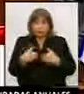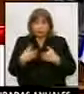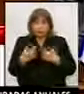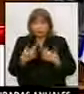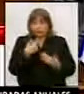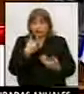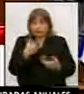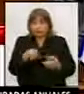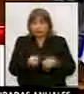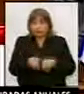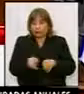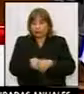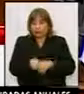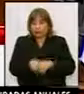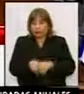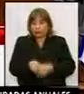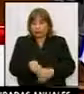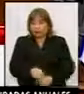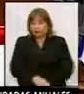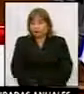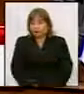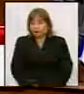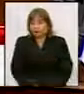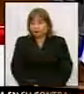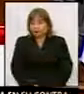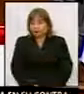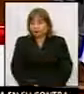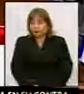considerado igual, con igual prioridad.